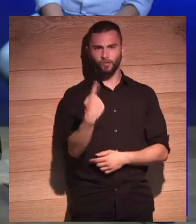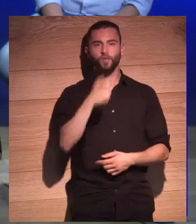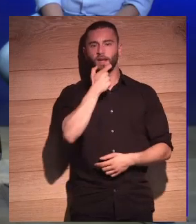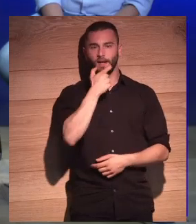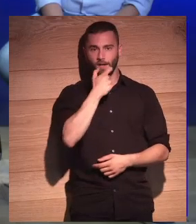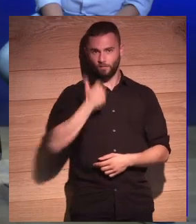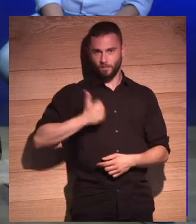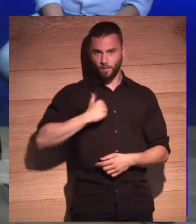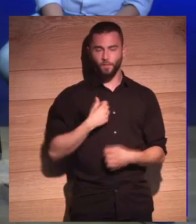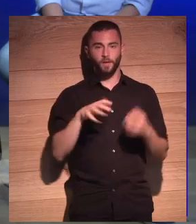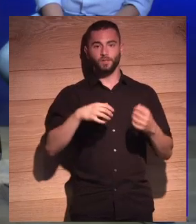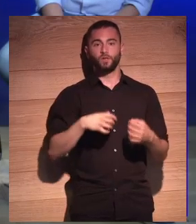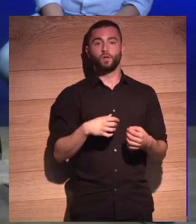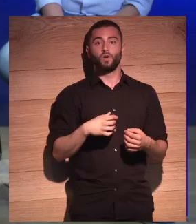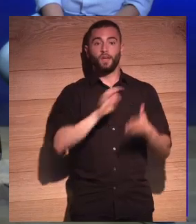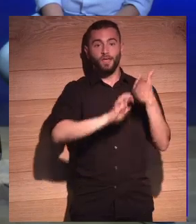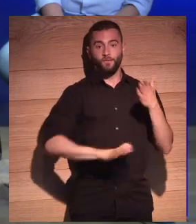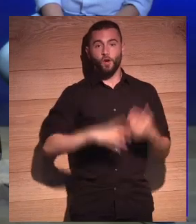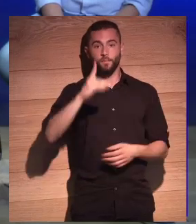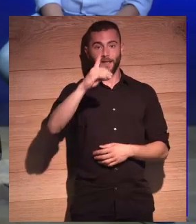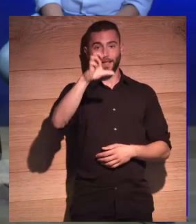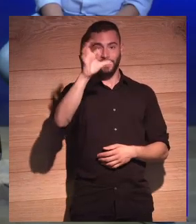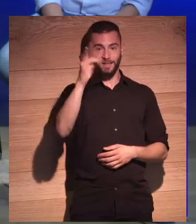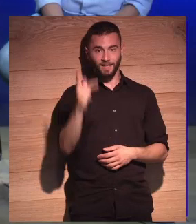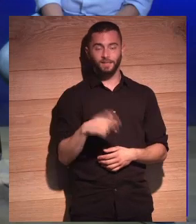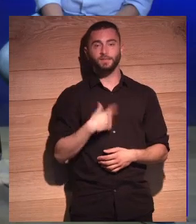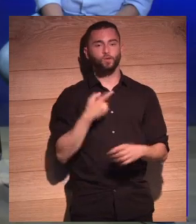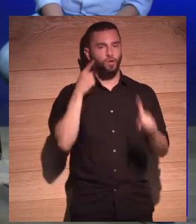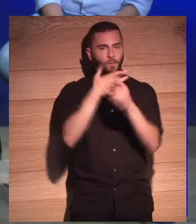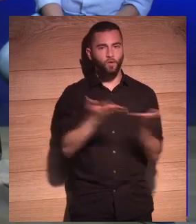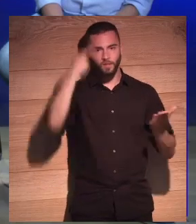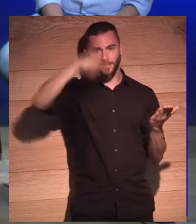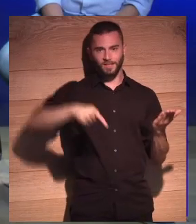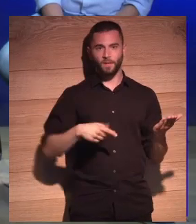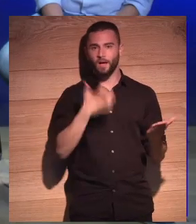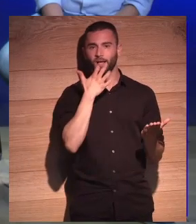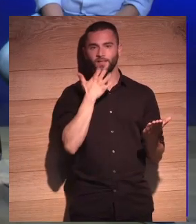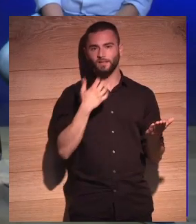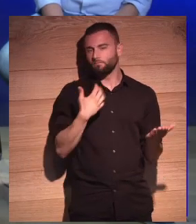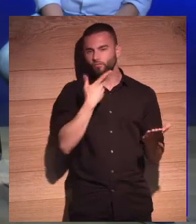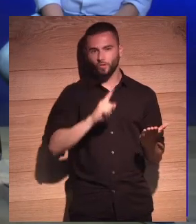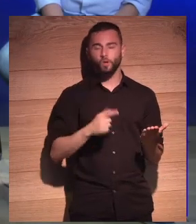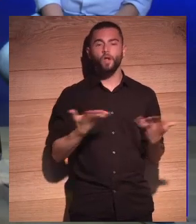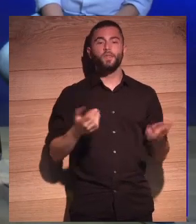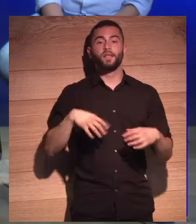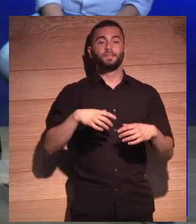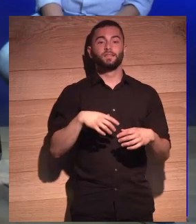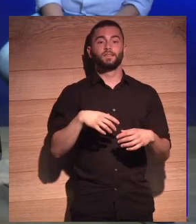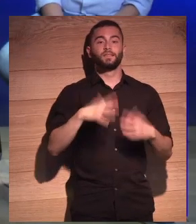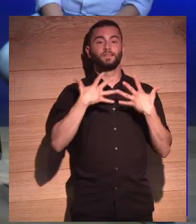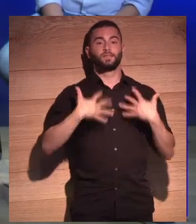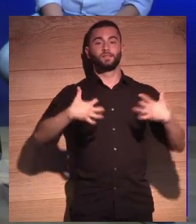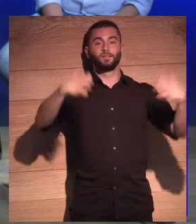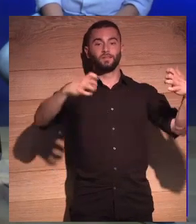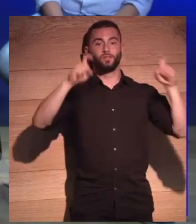Unido, del informe de DES, que se ha publicado. DES es para que lo sepáis, los que no estéis familiarizados, es el mayor congreso de